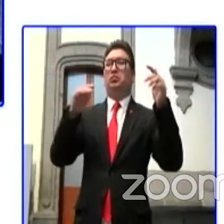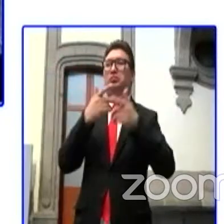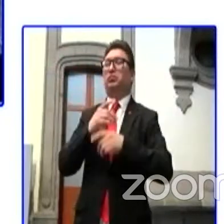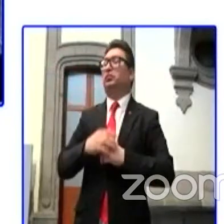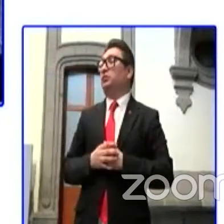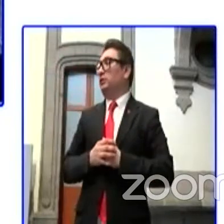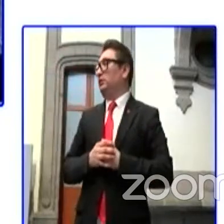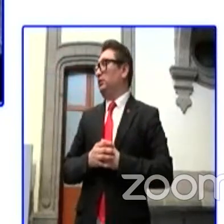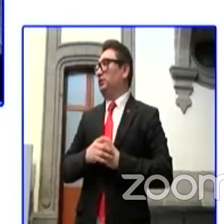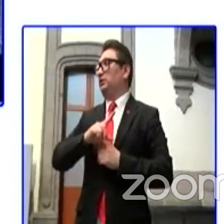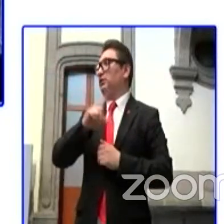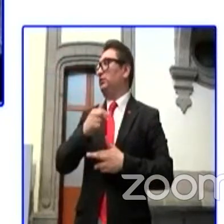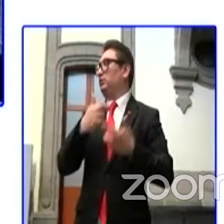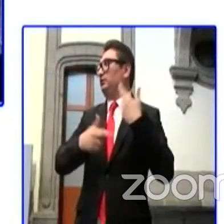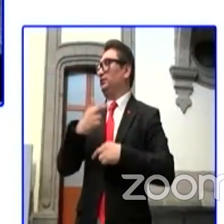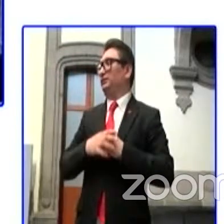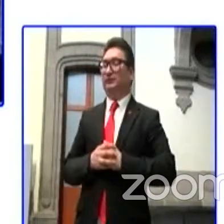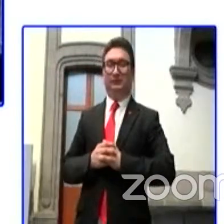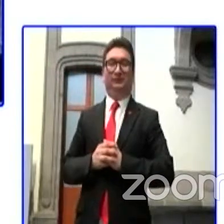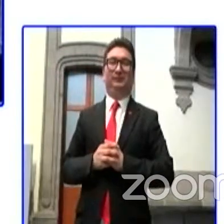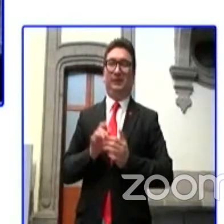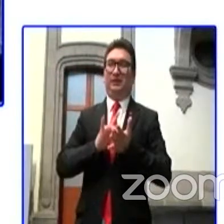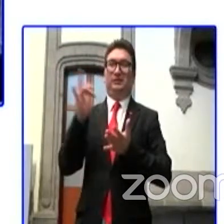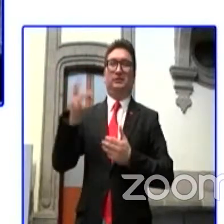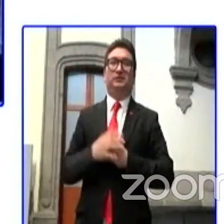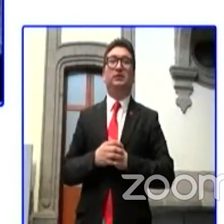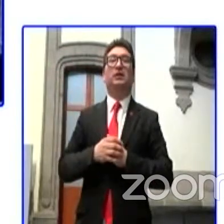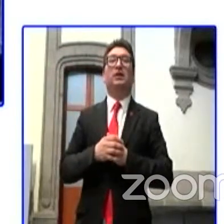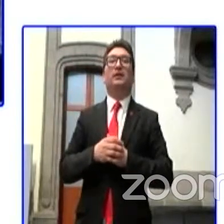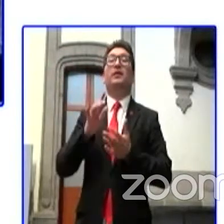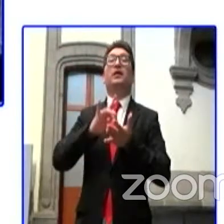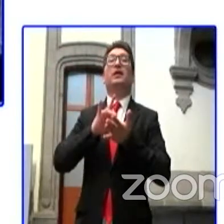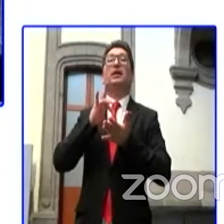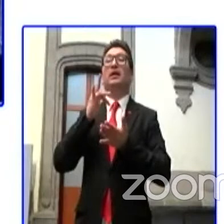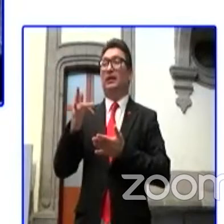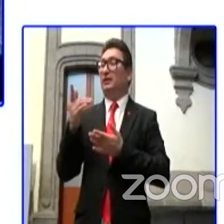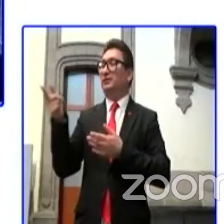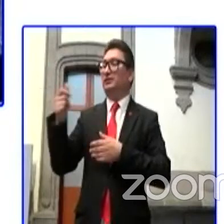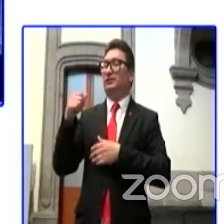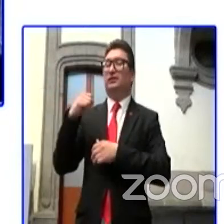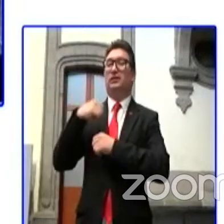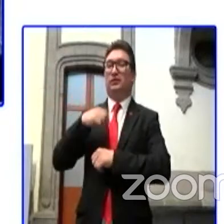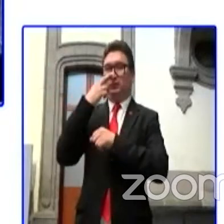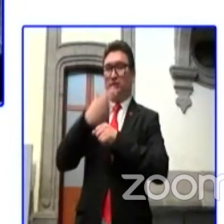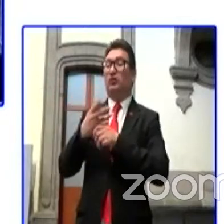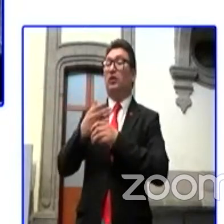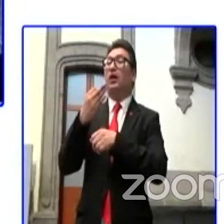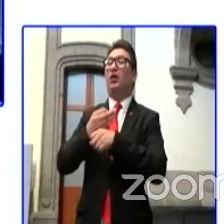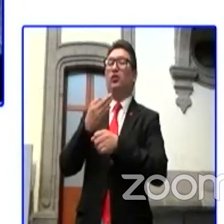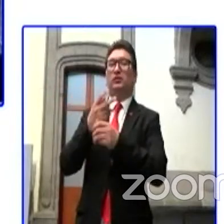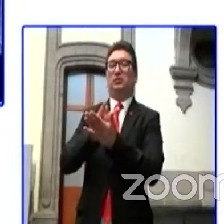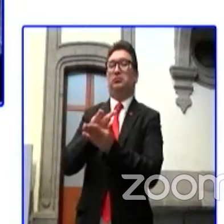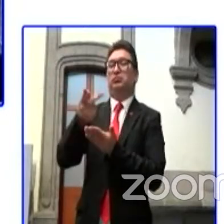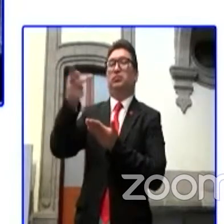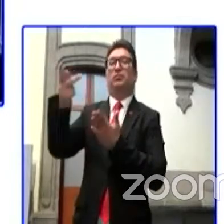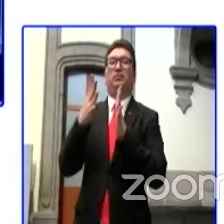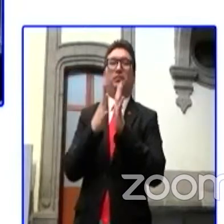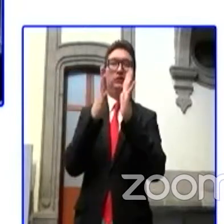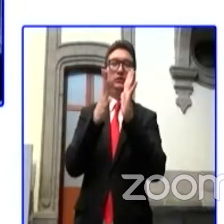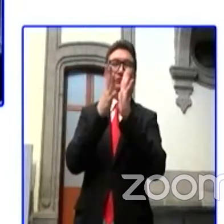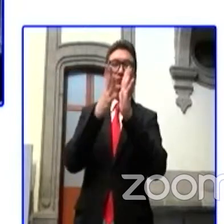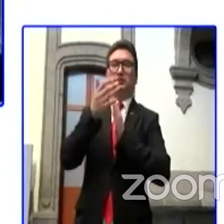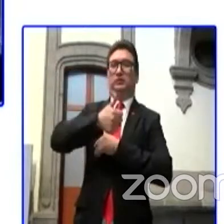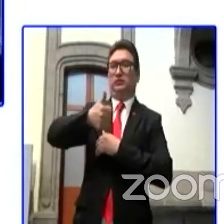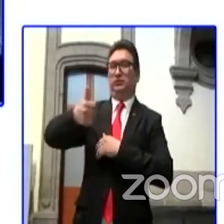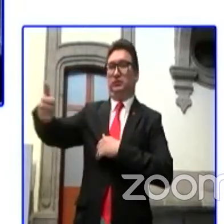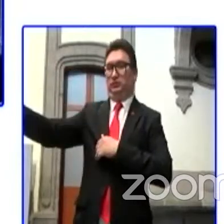y volvemos. Gracias. Agradecemos a nuestro moderador. Haga la entrega de las constancias de participación a nuestras